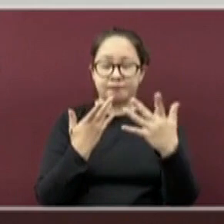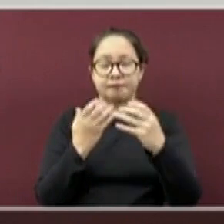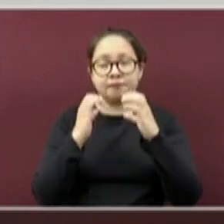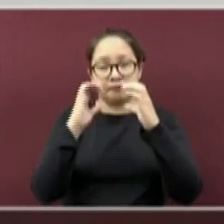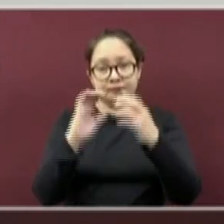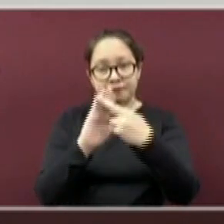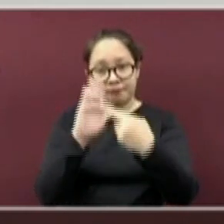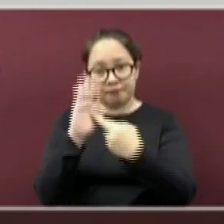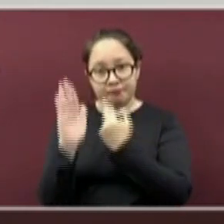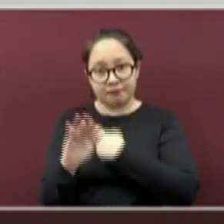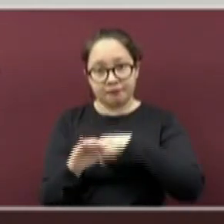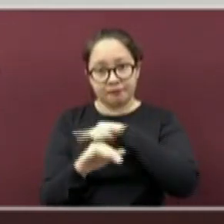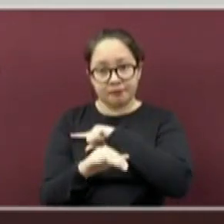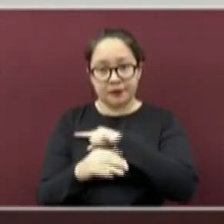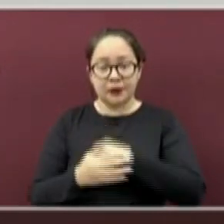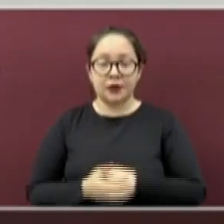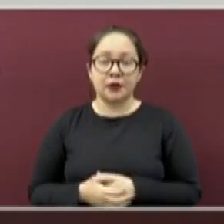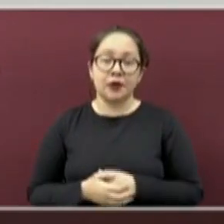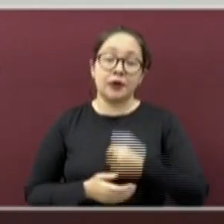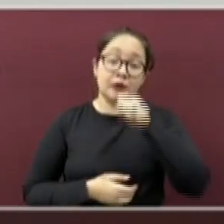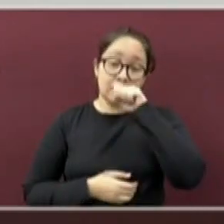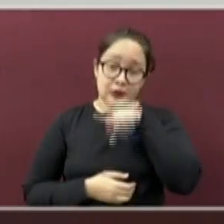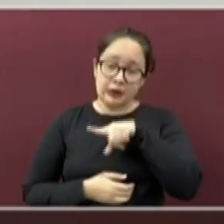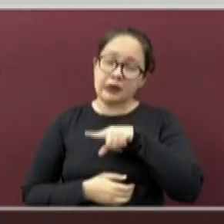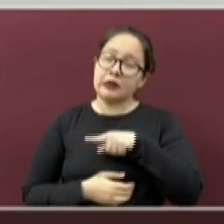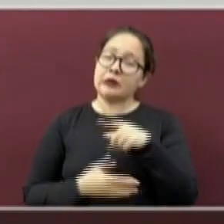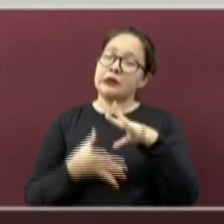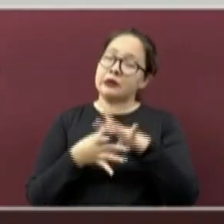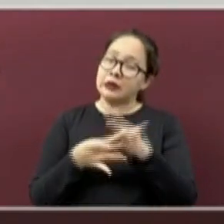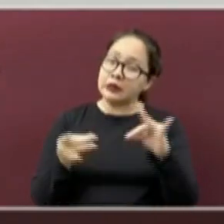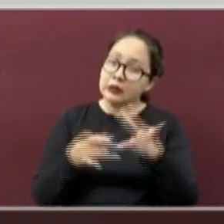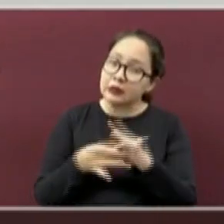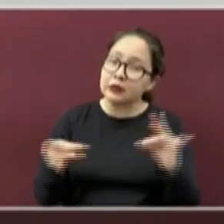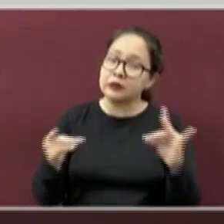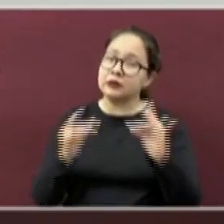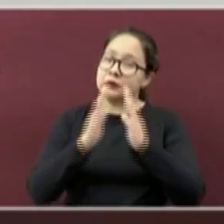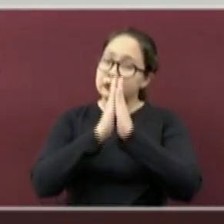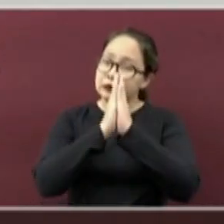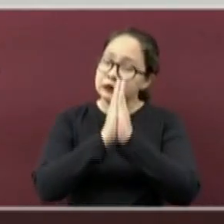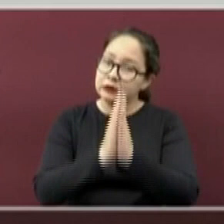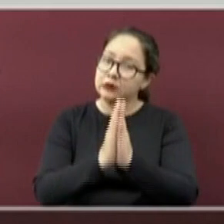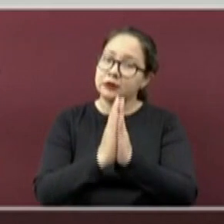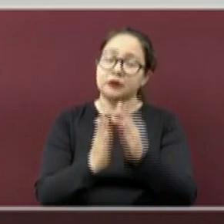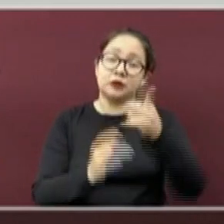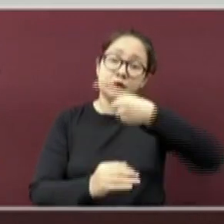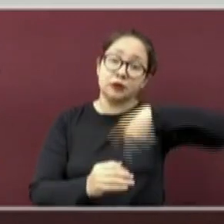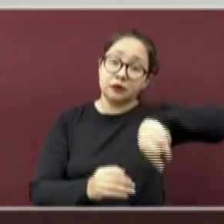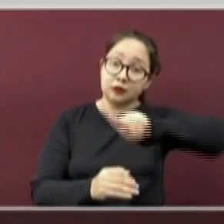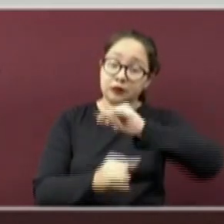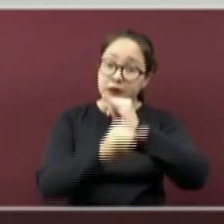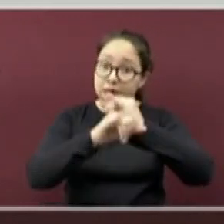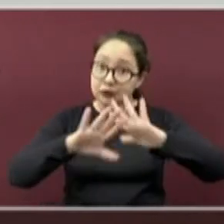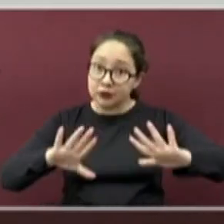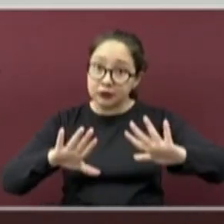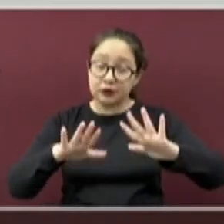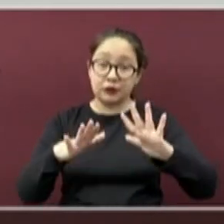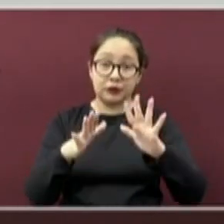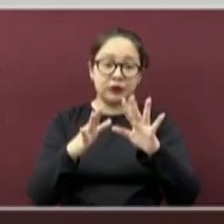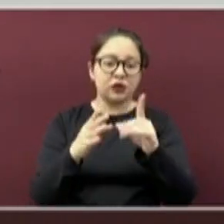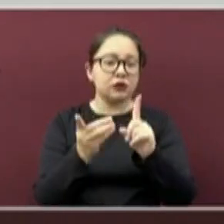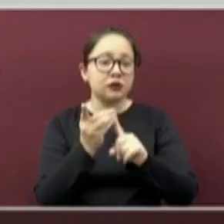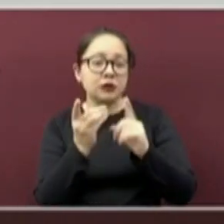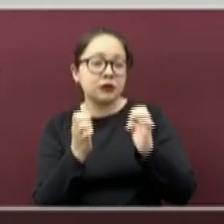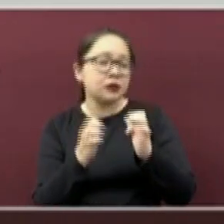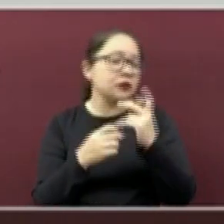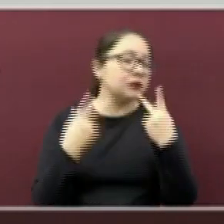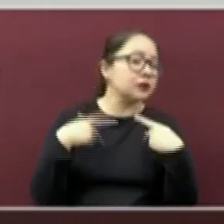Es por ello que también reiteramos en que estén bien informados sobre los municipios con movimiento en la transmisión y